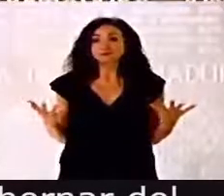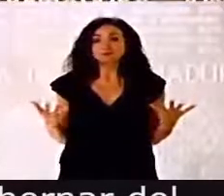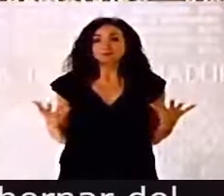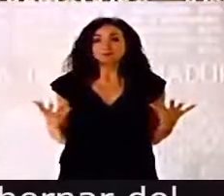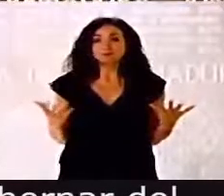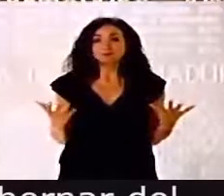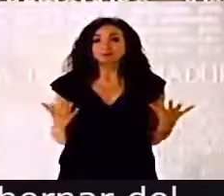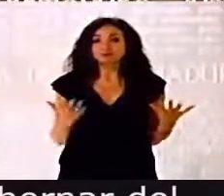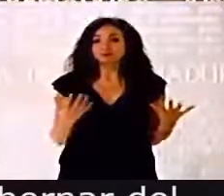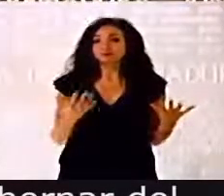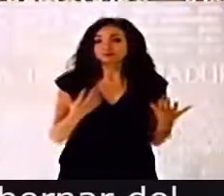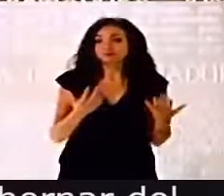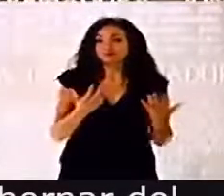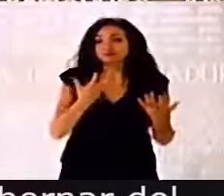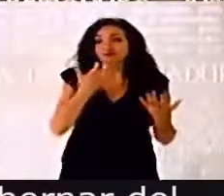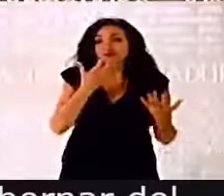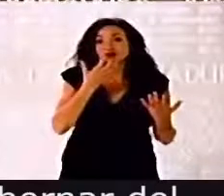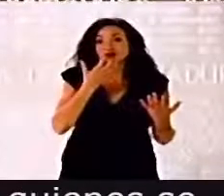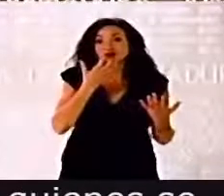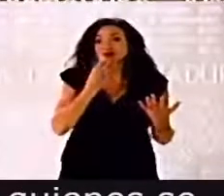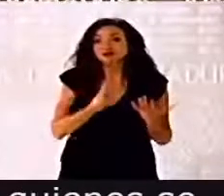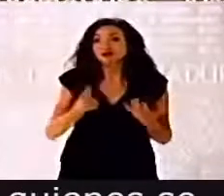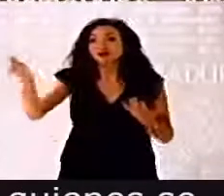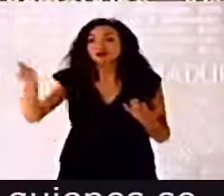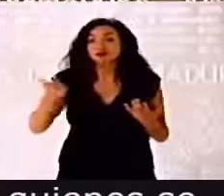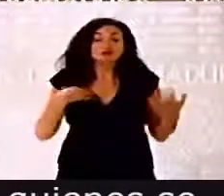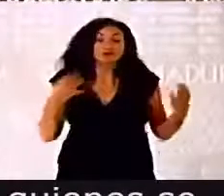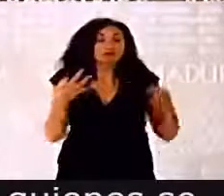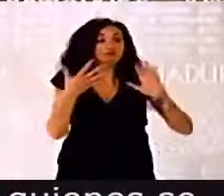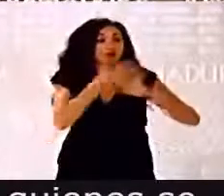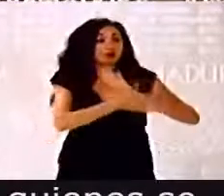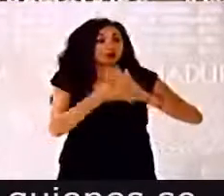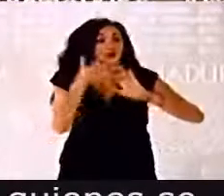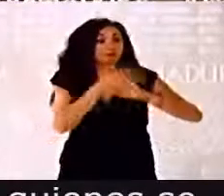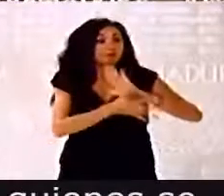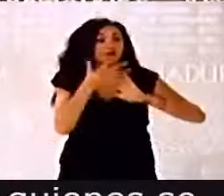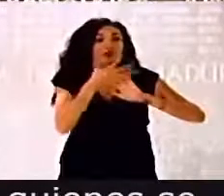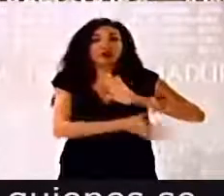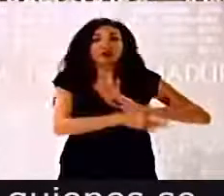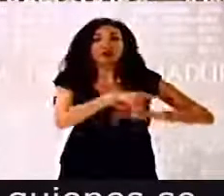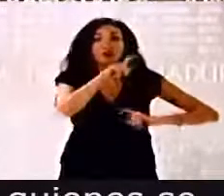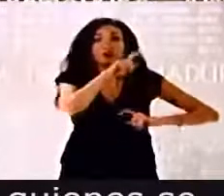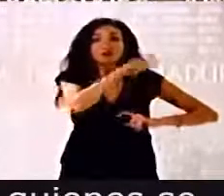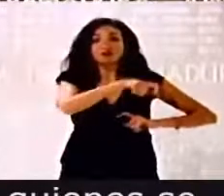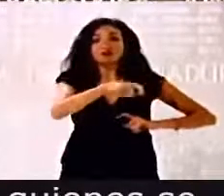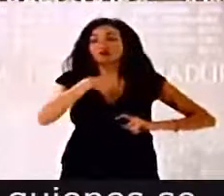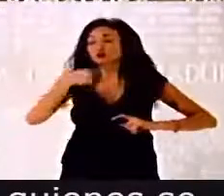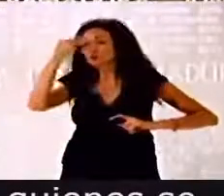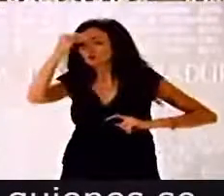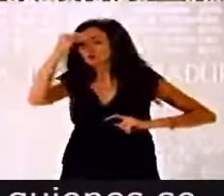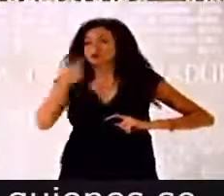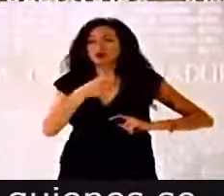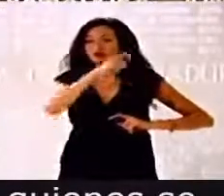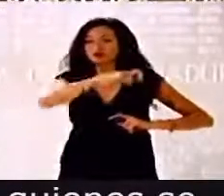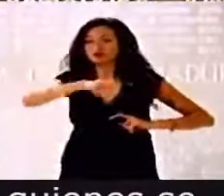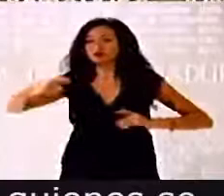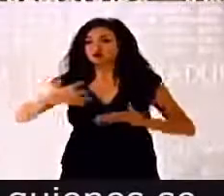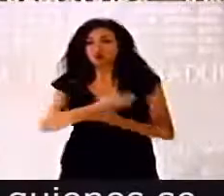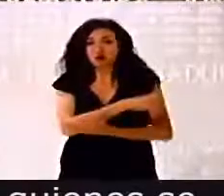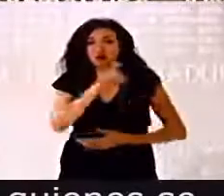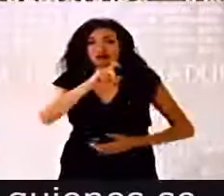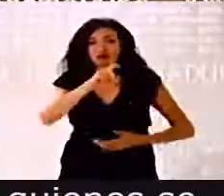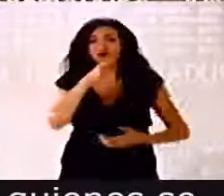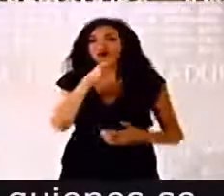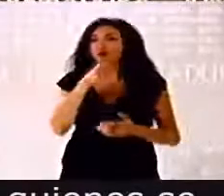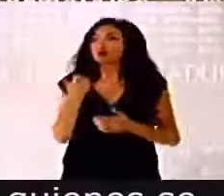quienes han levantado la mesa tendrán que explicarle a quienes representan que son los maestros, porque ¿usted cree que todos los maestros se sienten representados con el no